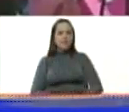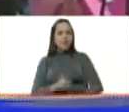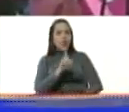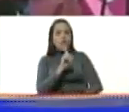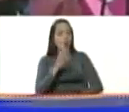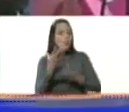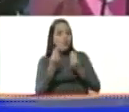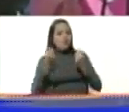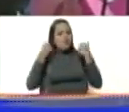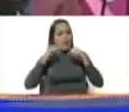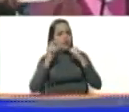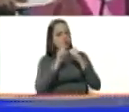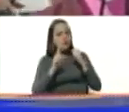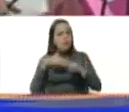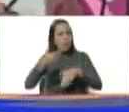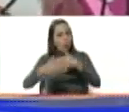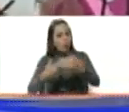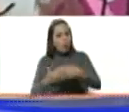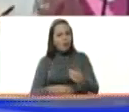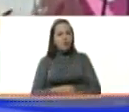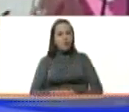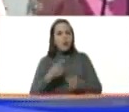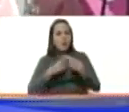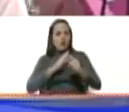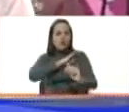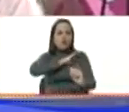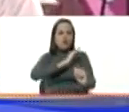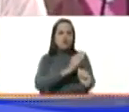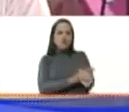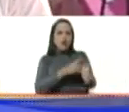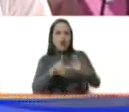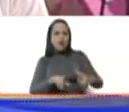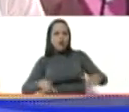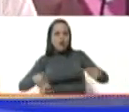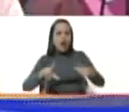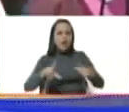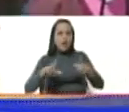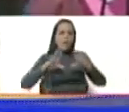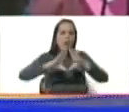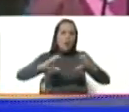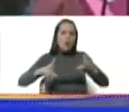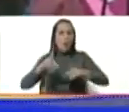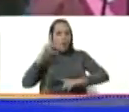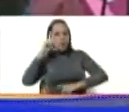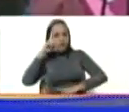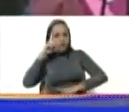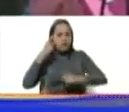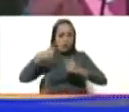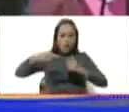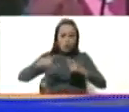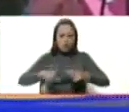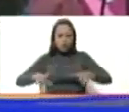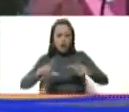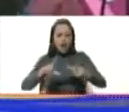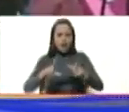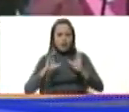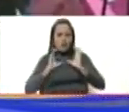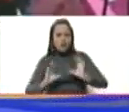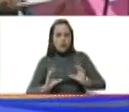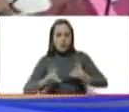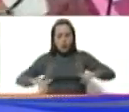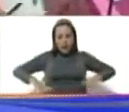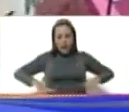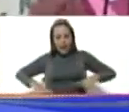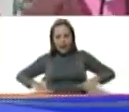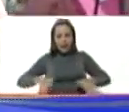abusar. Pero eso va fortaleciendo enormemente toda la estructura muscular. Correcto. Y flexibilizando todas las articulaciones de la cadera. Que